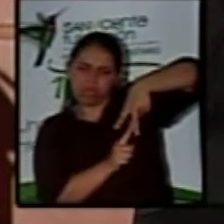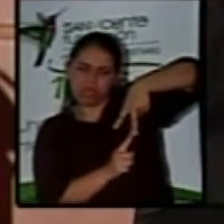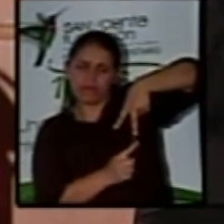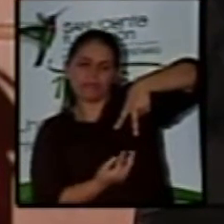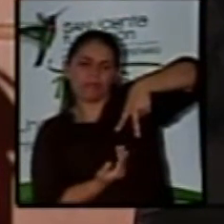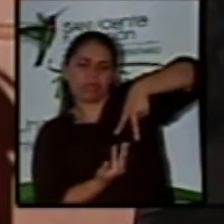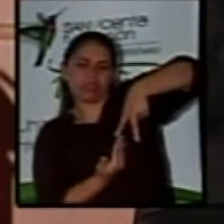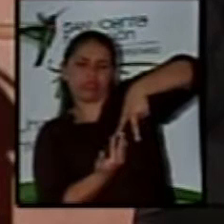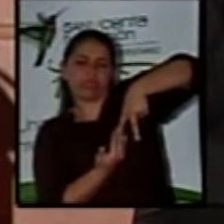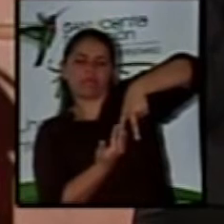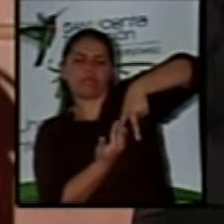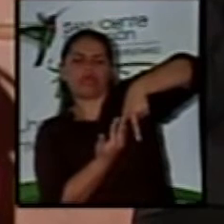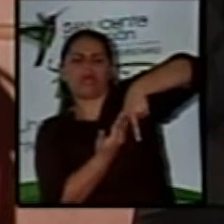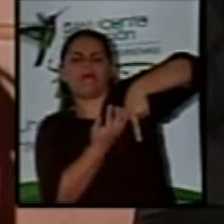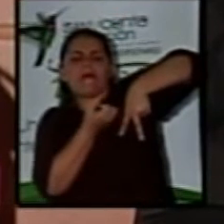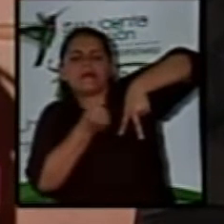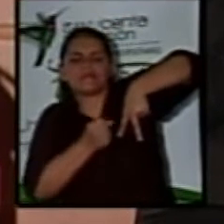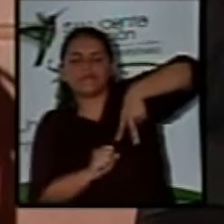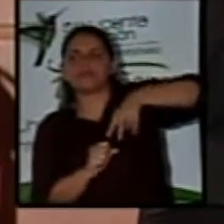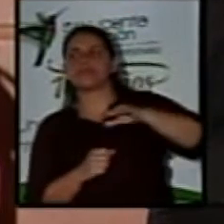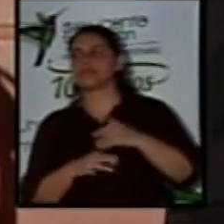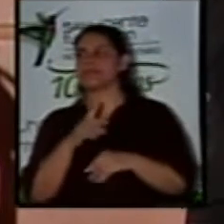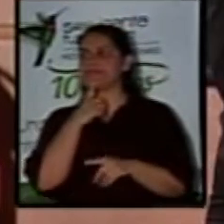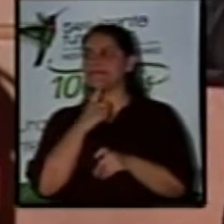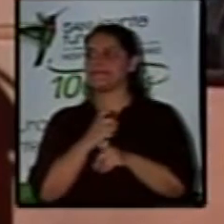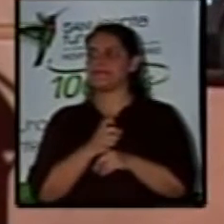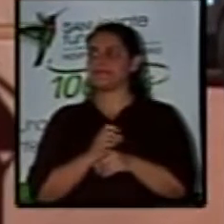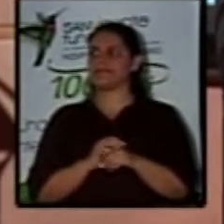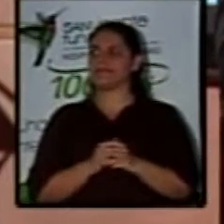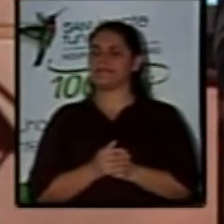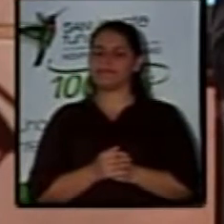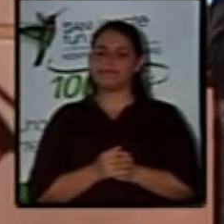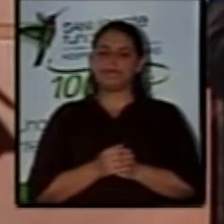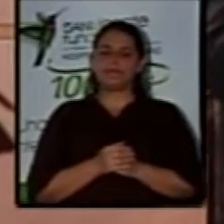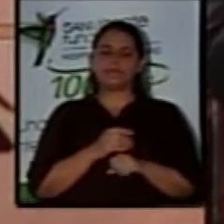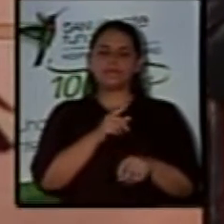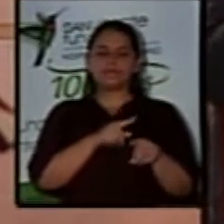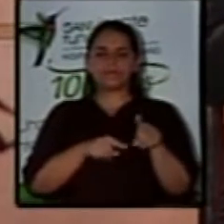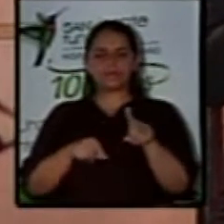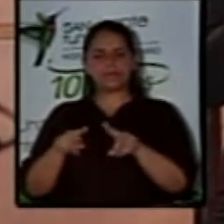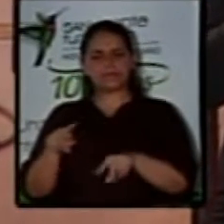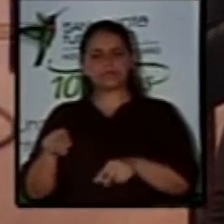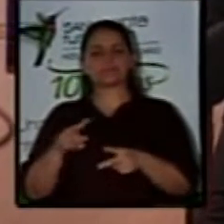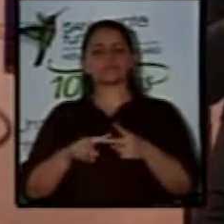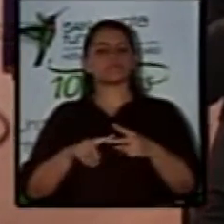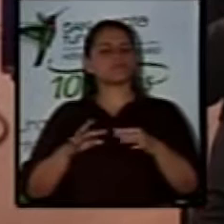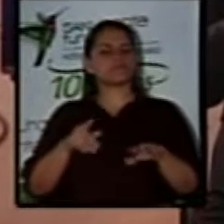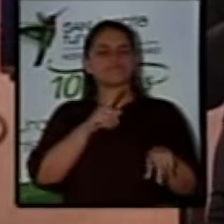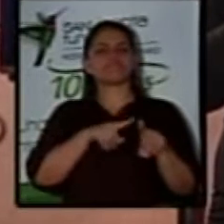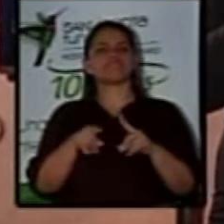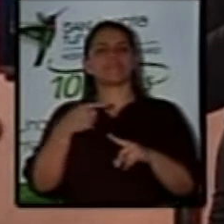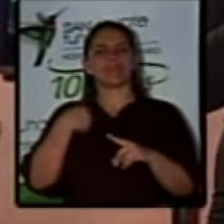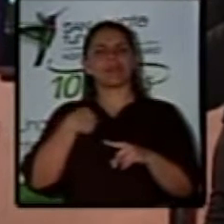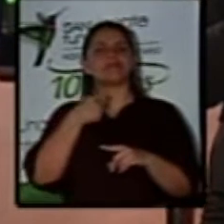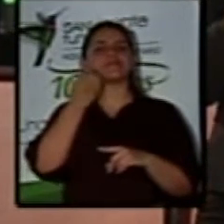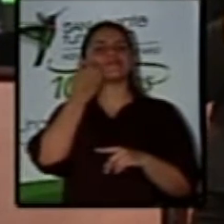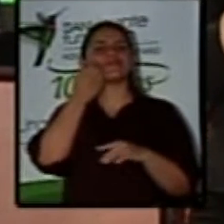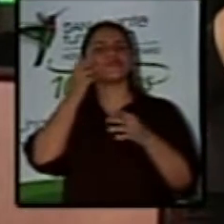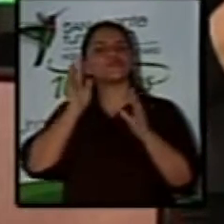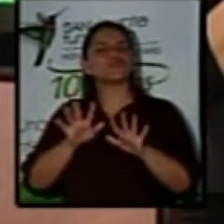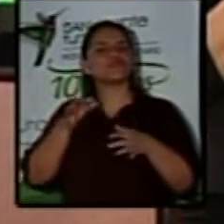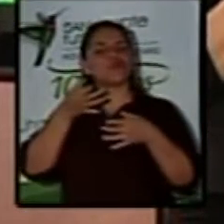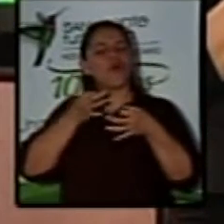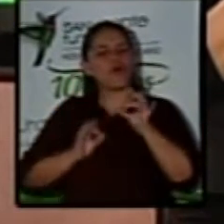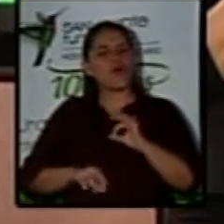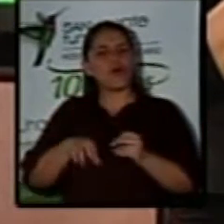venoso. Y fuera de eso, las hormonas que se producen durante el embarazo, principalmente la progesterona, disminuye la velocidad del